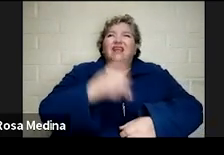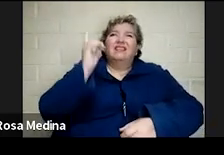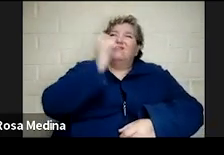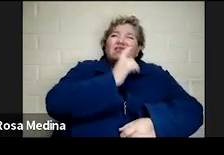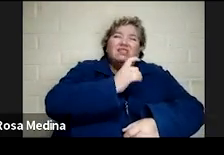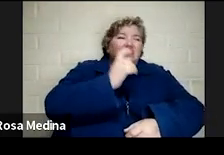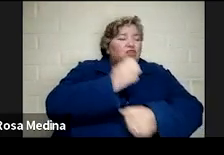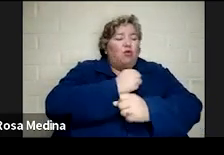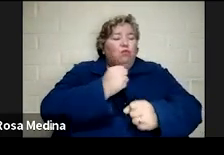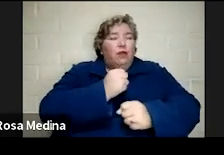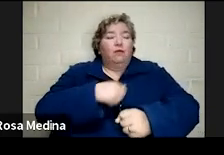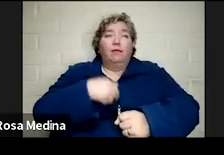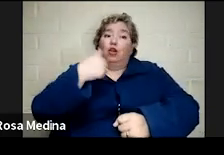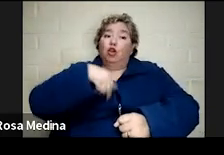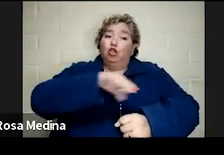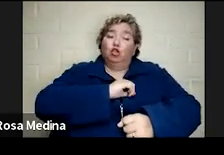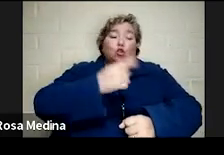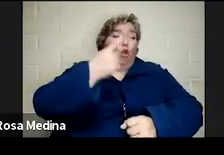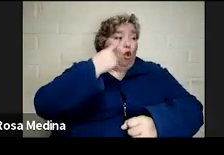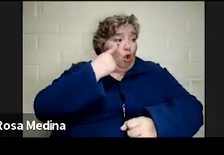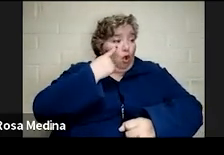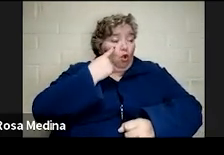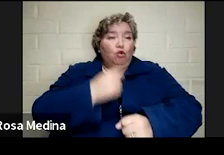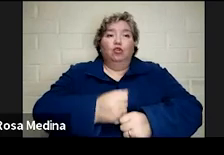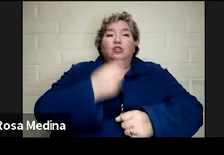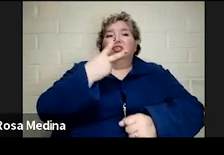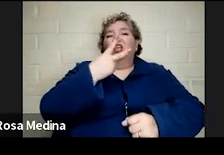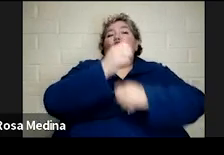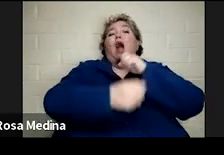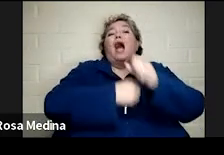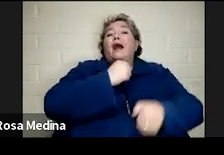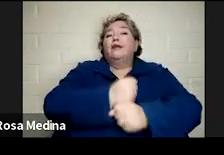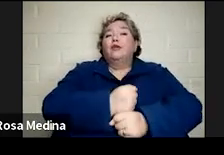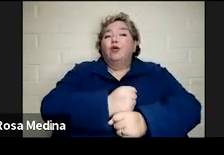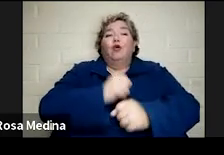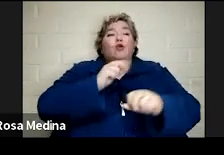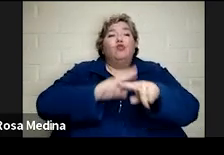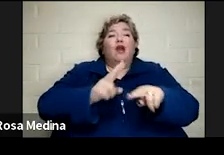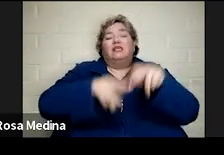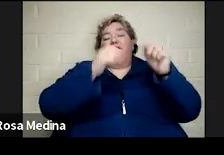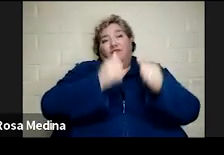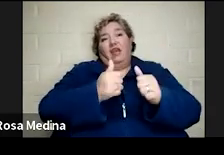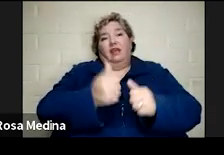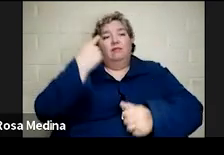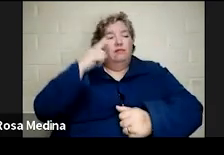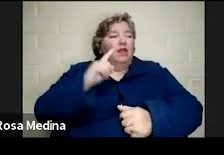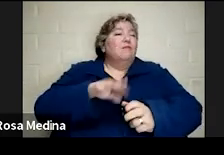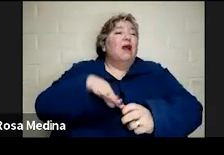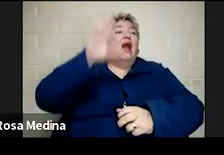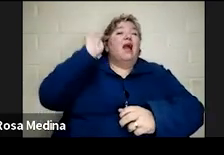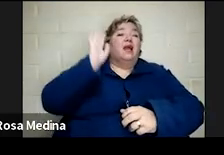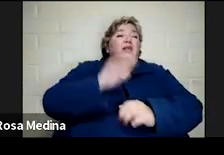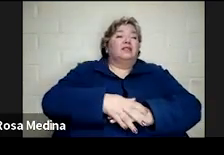tener ojo. Igual preescolar es muy grande, si es que a los 2 años obviamente está bien, pero si ya a los 4 podría ser que sea una